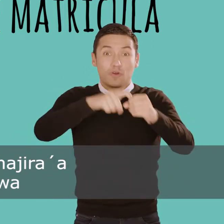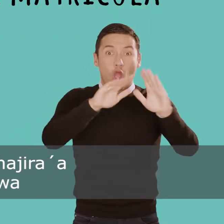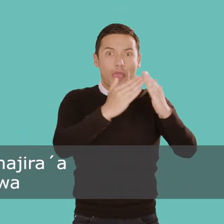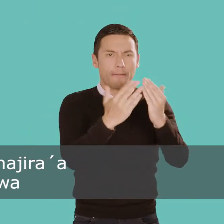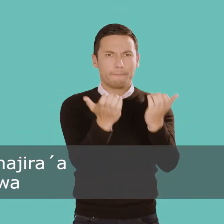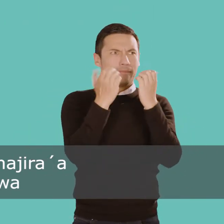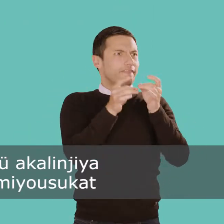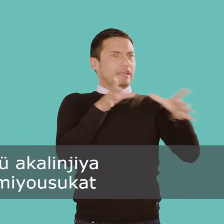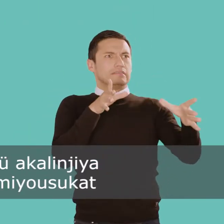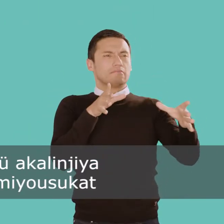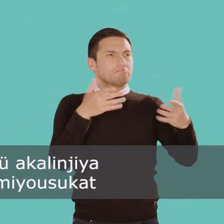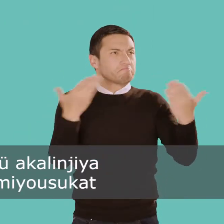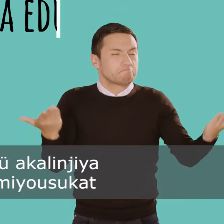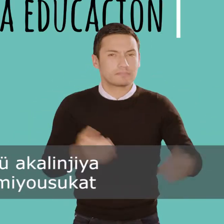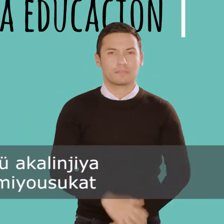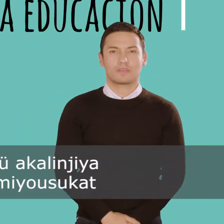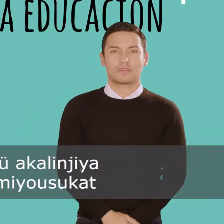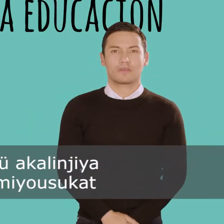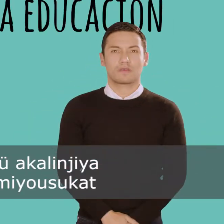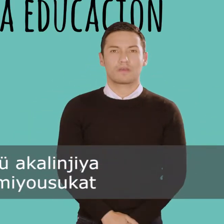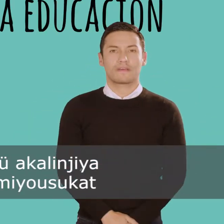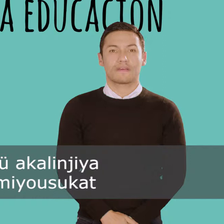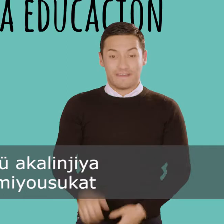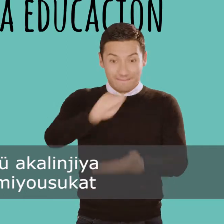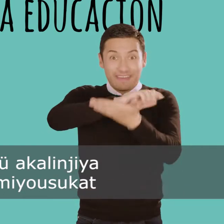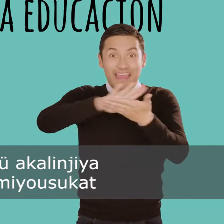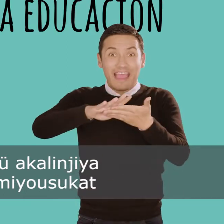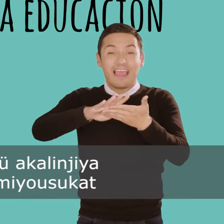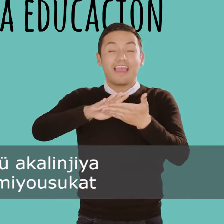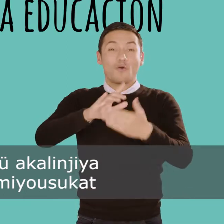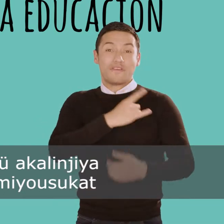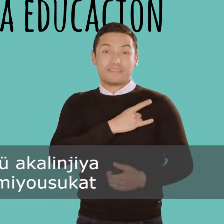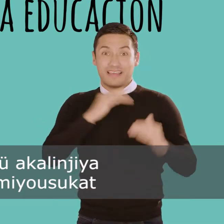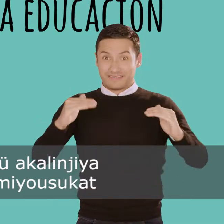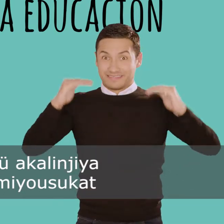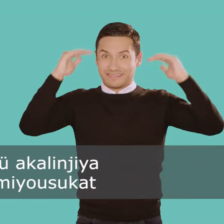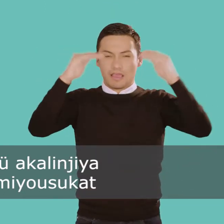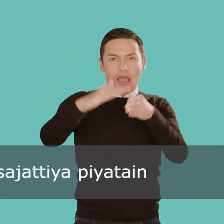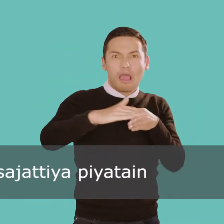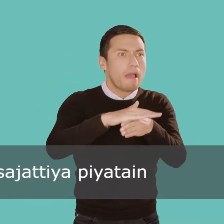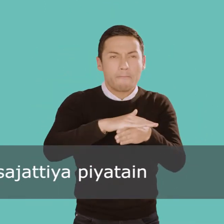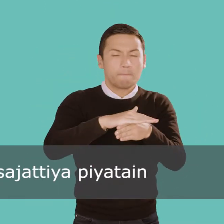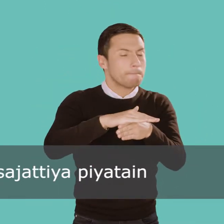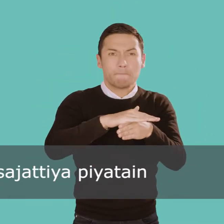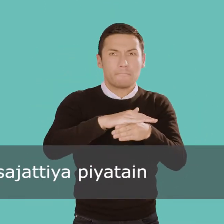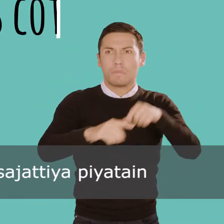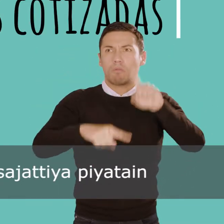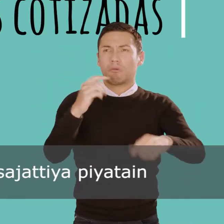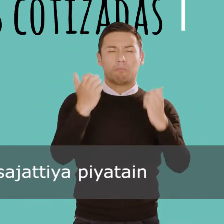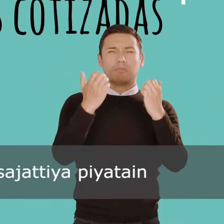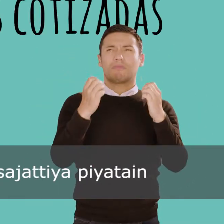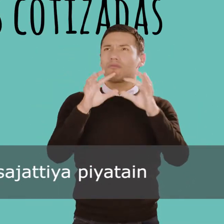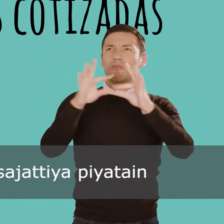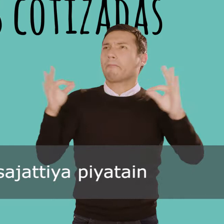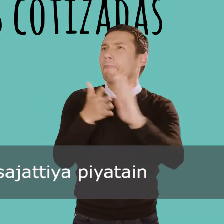colegio. Desconoce las opciones de becas para ingresar a la educación superior. No puede